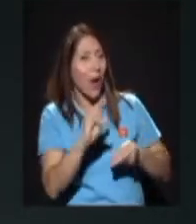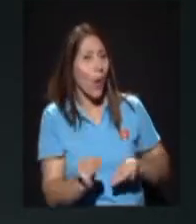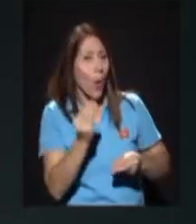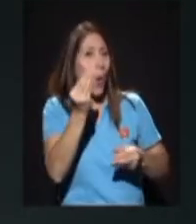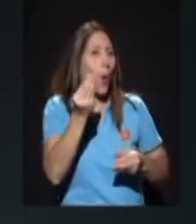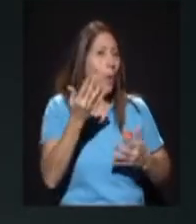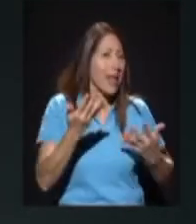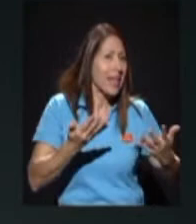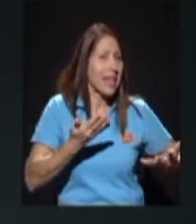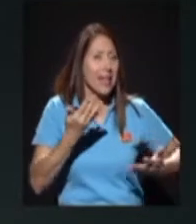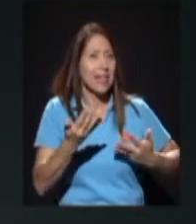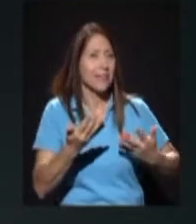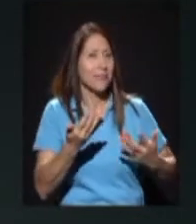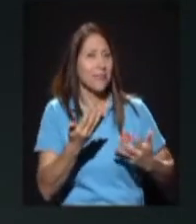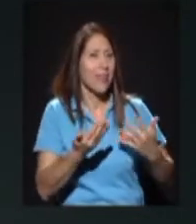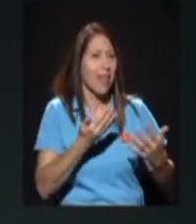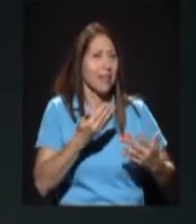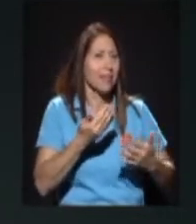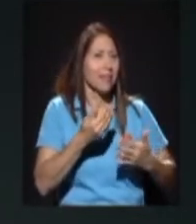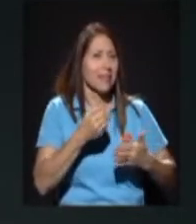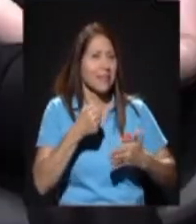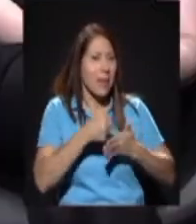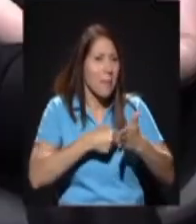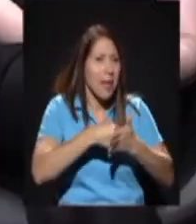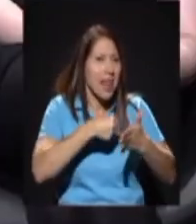se peleaba con los del 70.